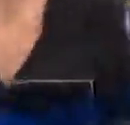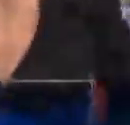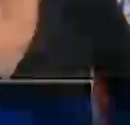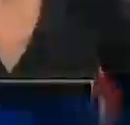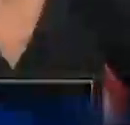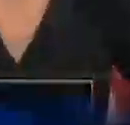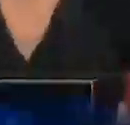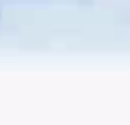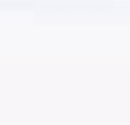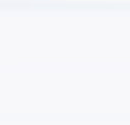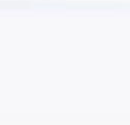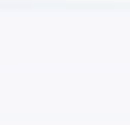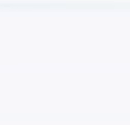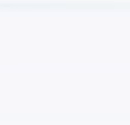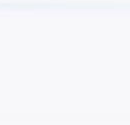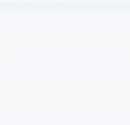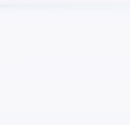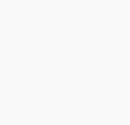del FBI.